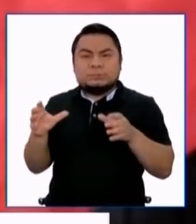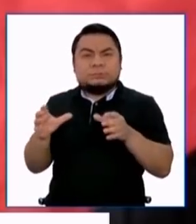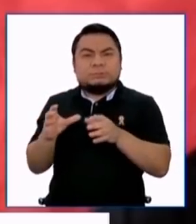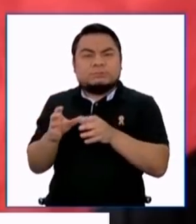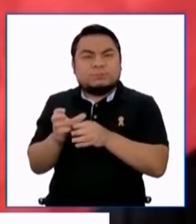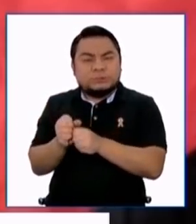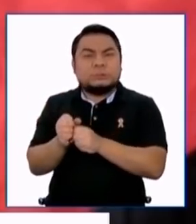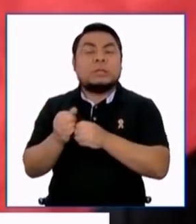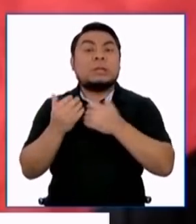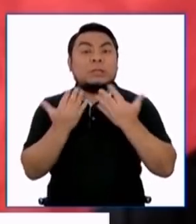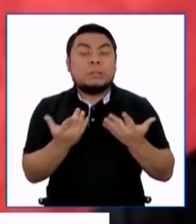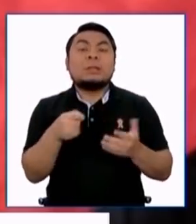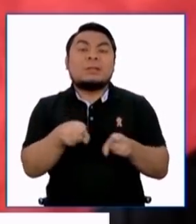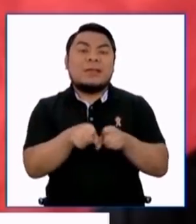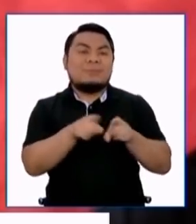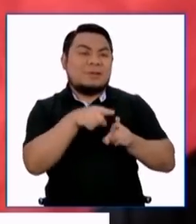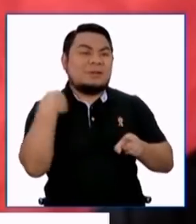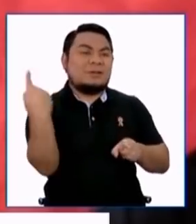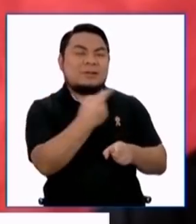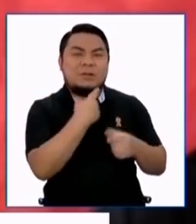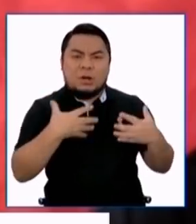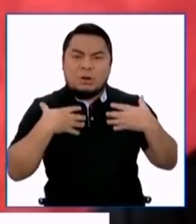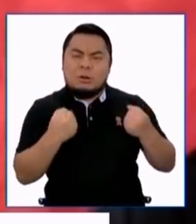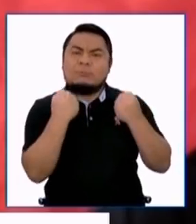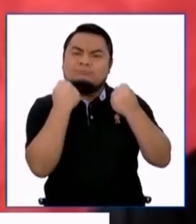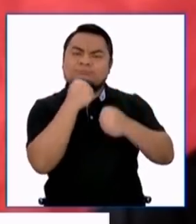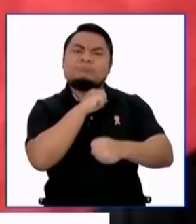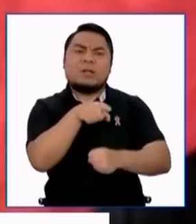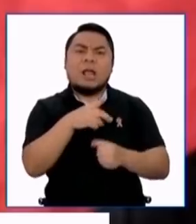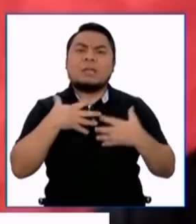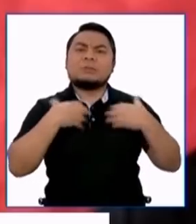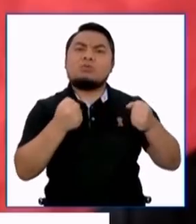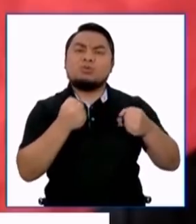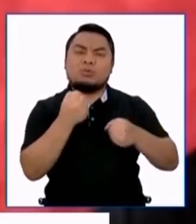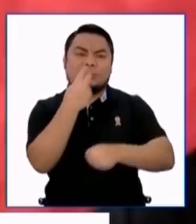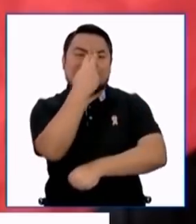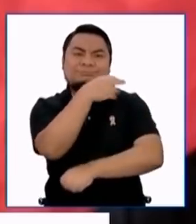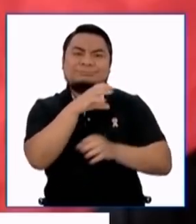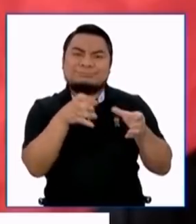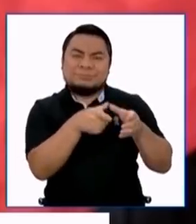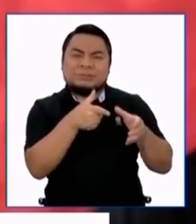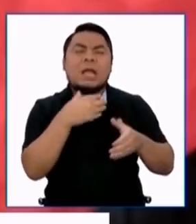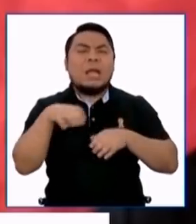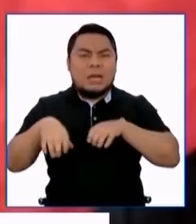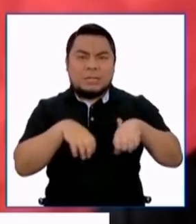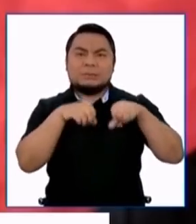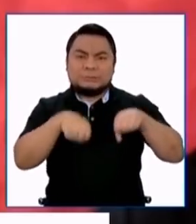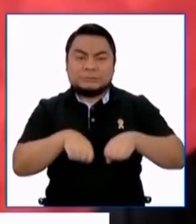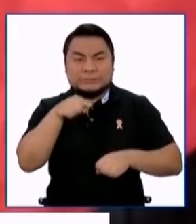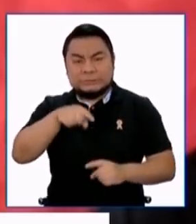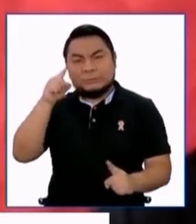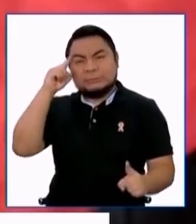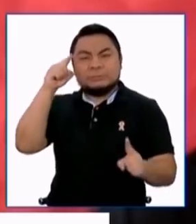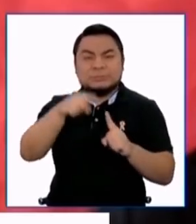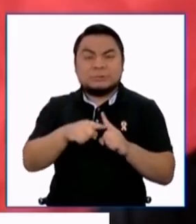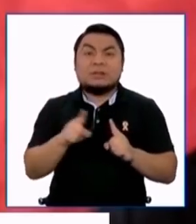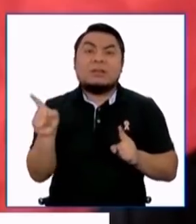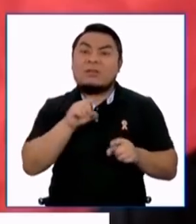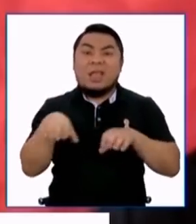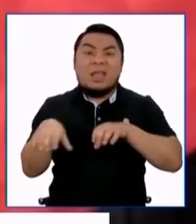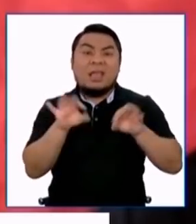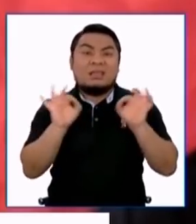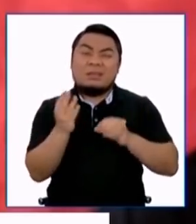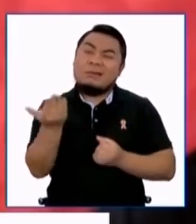tiempo fortalecer nuestro sistema de salud. Estamos haciendo, en este sentido, lo que no se hizo